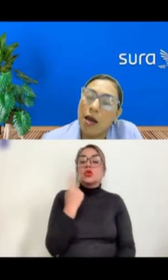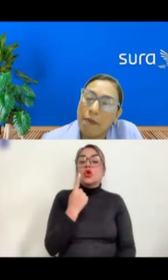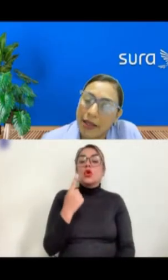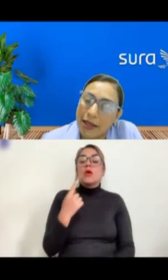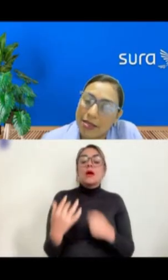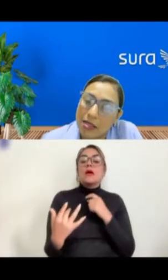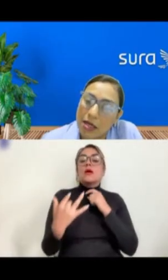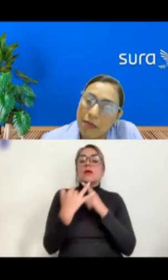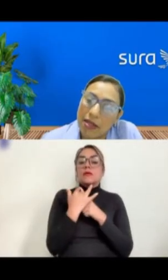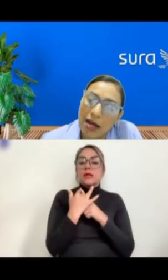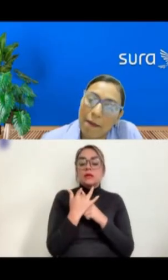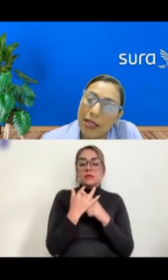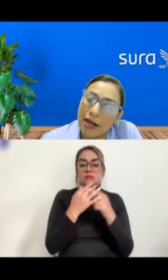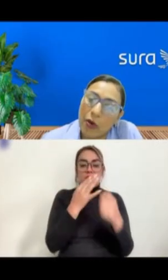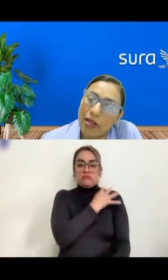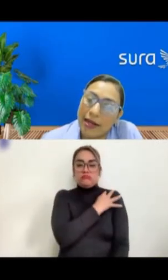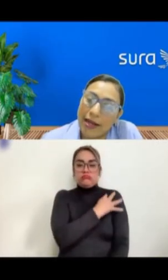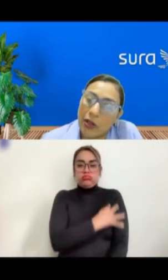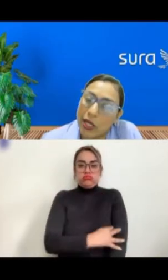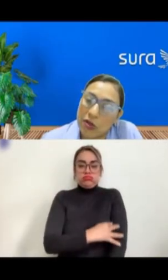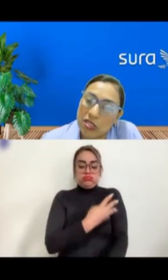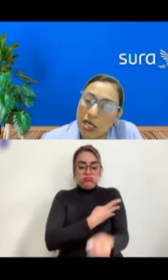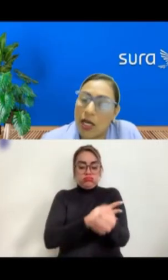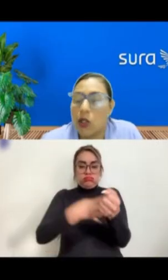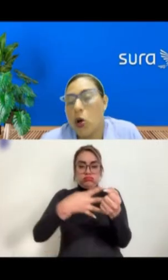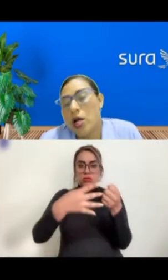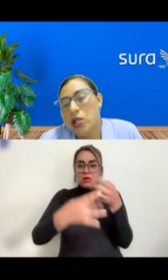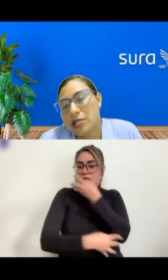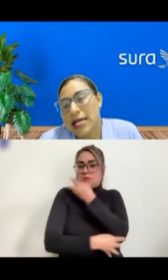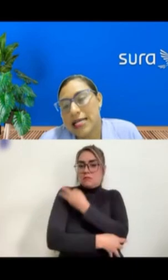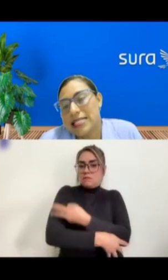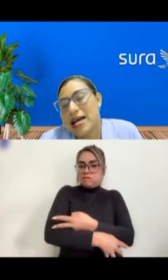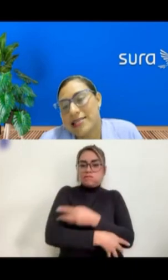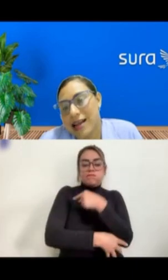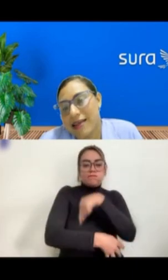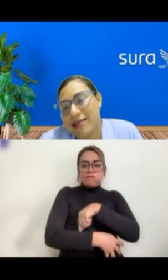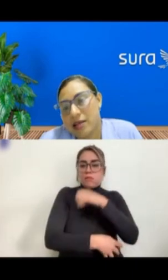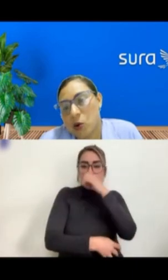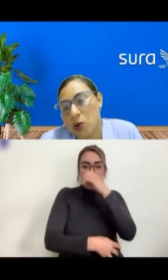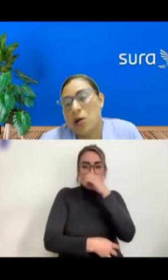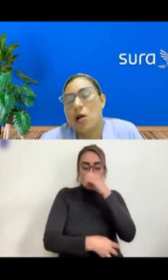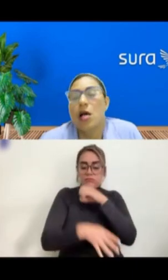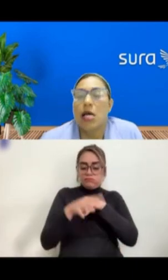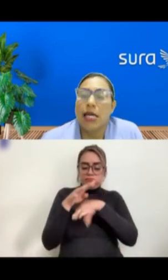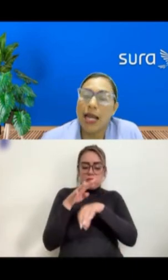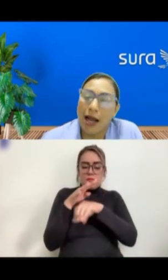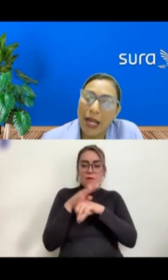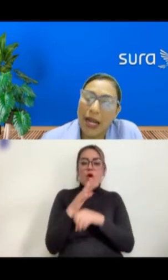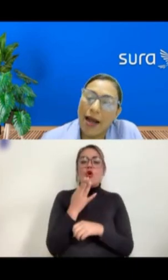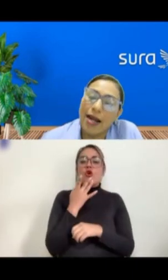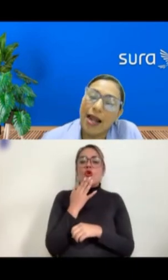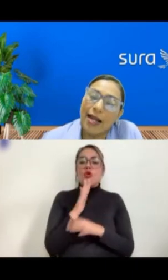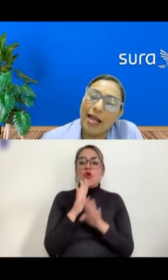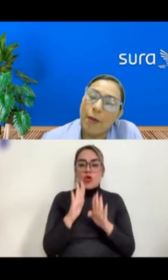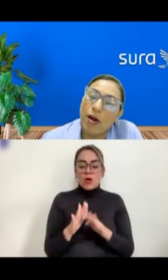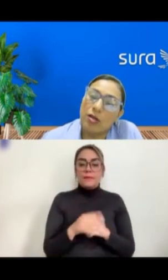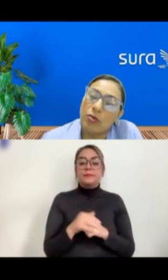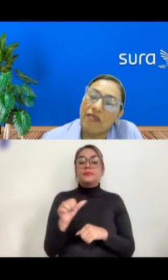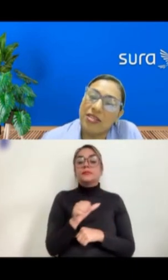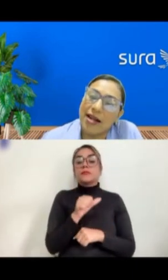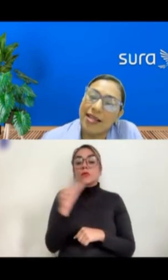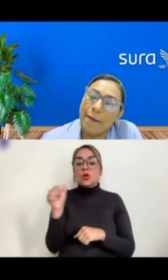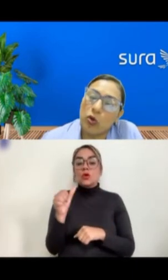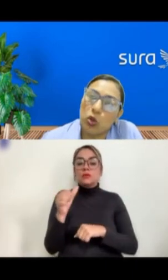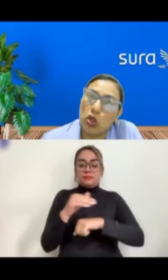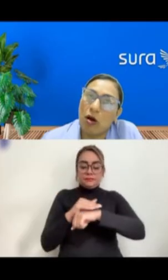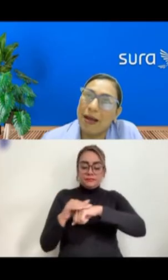comprometió las venas, ¿verdad? Las venas, recuerden que ya no lleva oxígeno, entonces esta sangre sale de ese color. Y la capilar es la que le llamamos